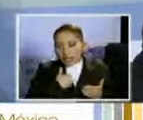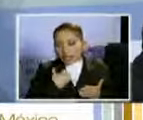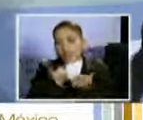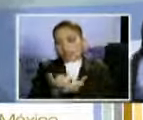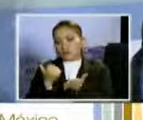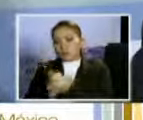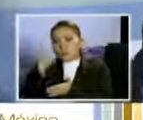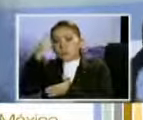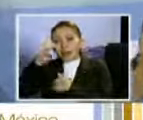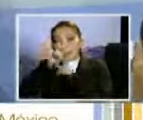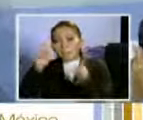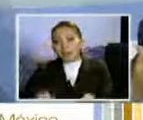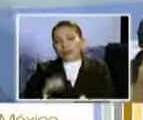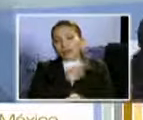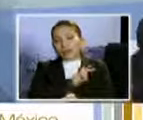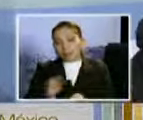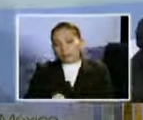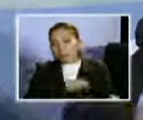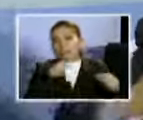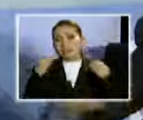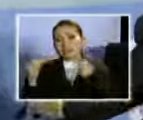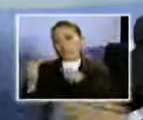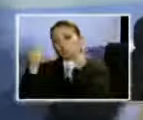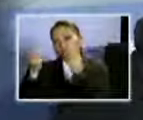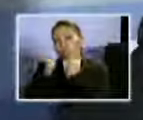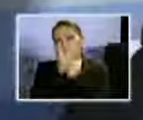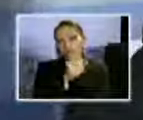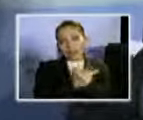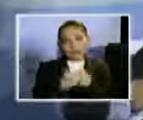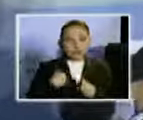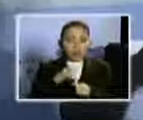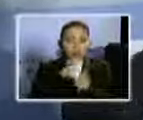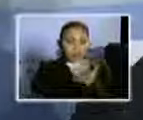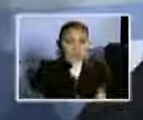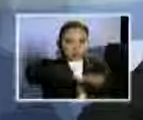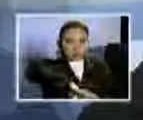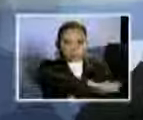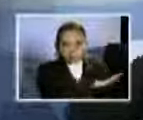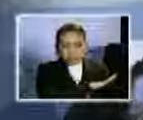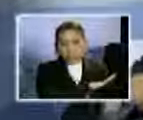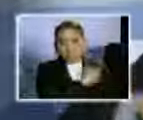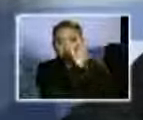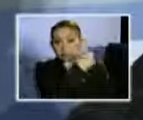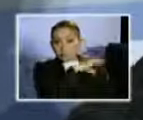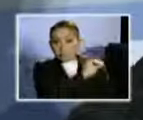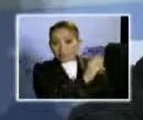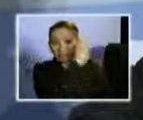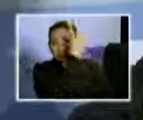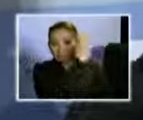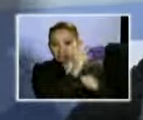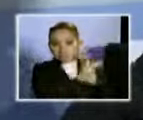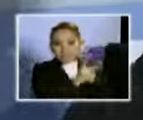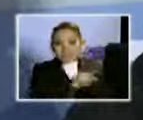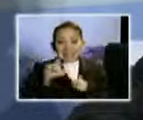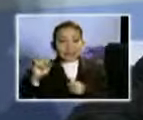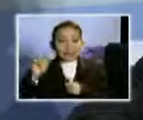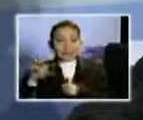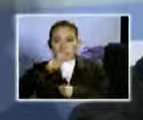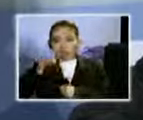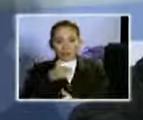a la paz que pueden aportar muchos países, yo diría la gran mayoría. De 193, 70